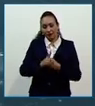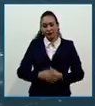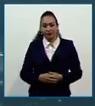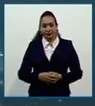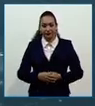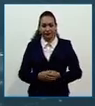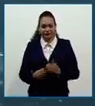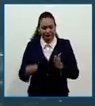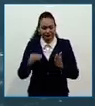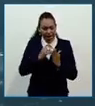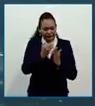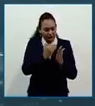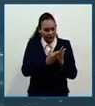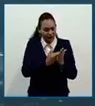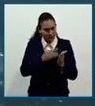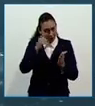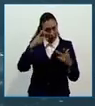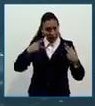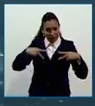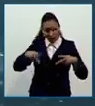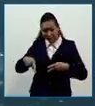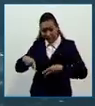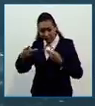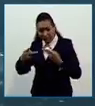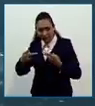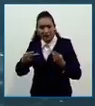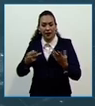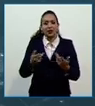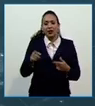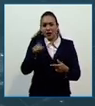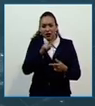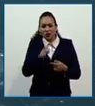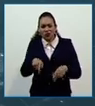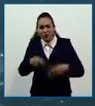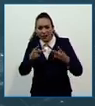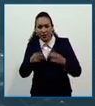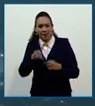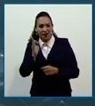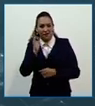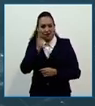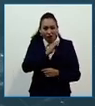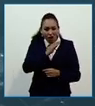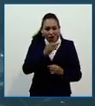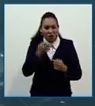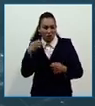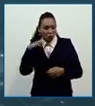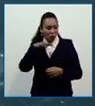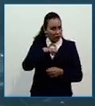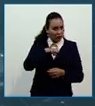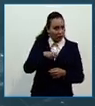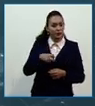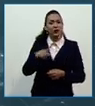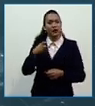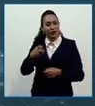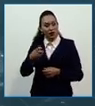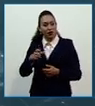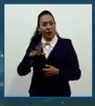Disposición que obliga a proveedores a no incurrir en prácticas comerciales engañosas no viola el principio de seguridad